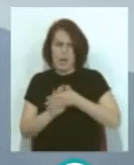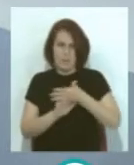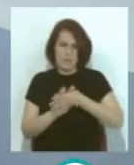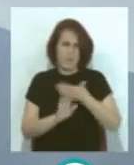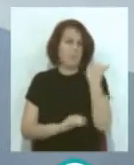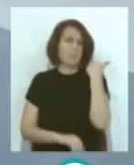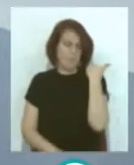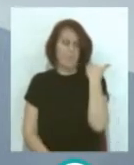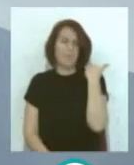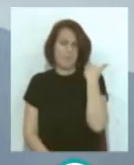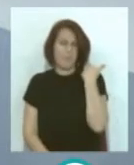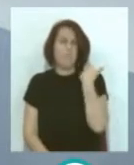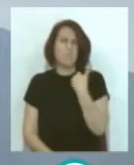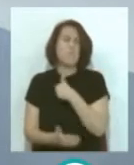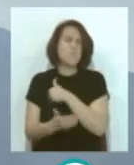que han sido